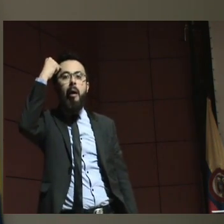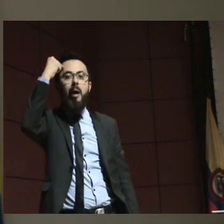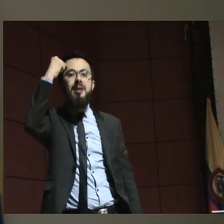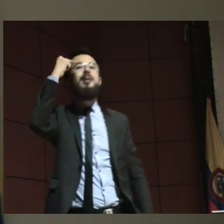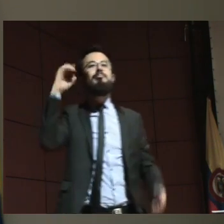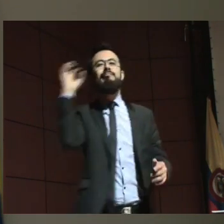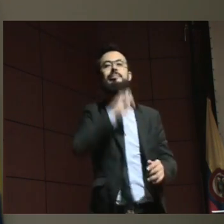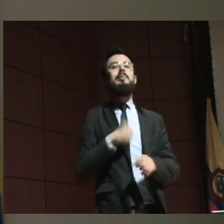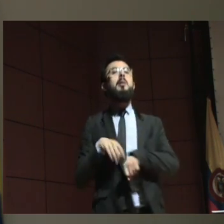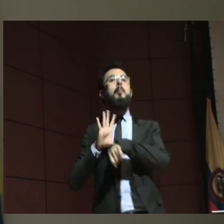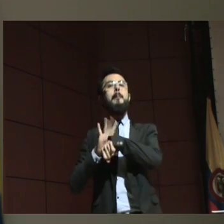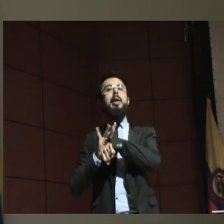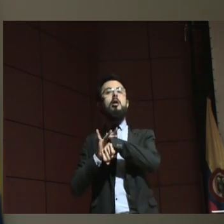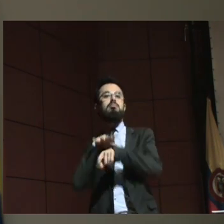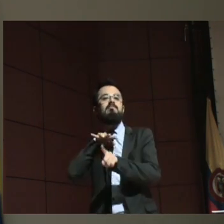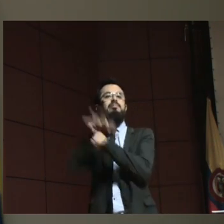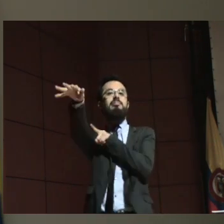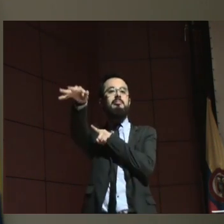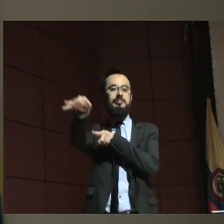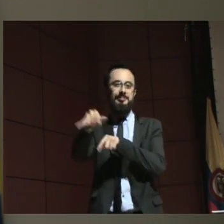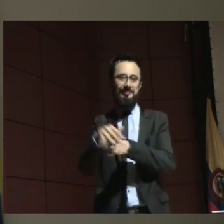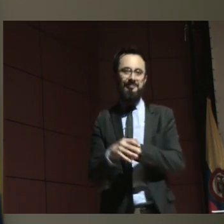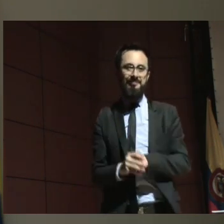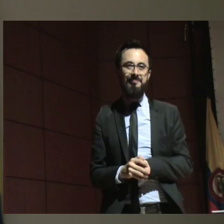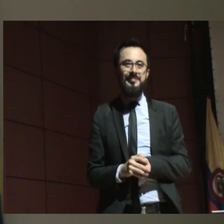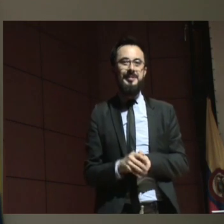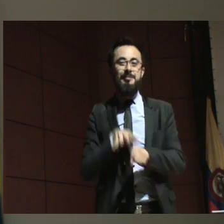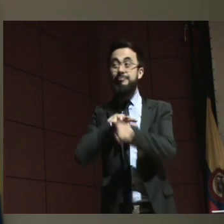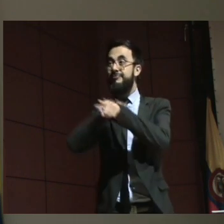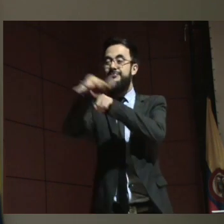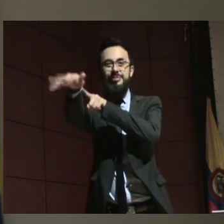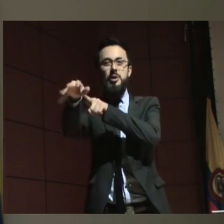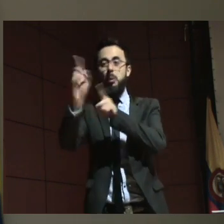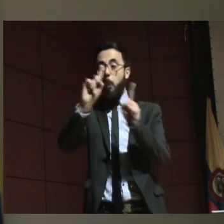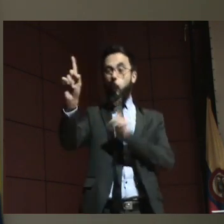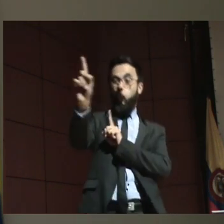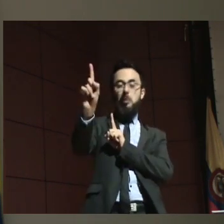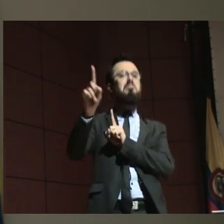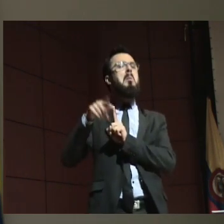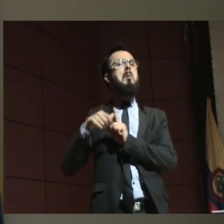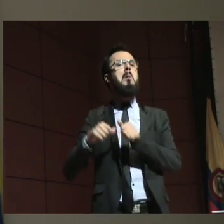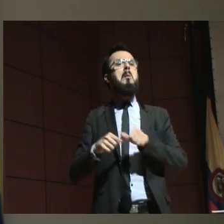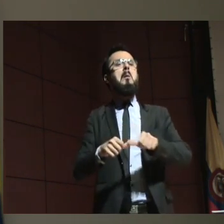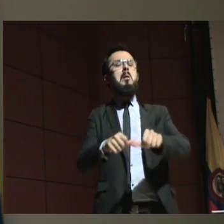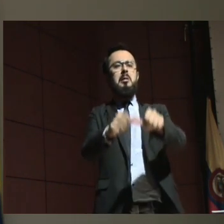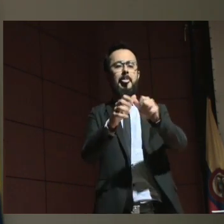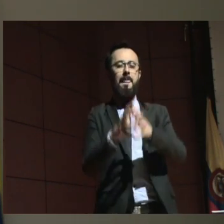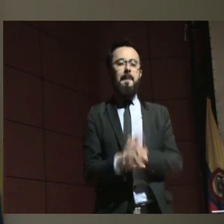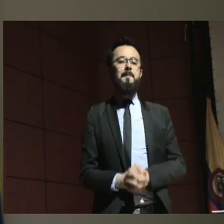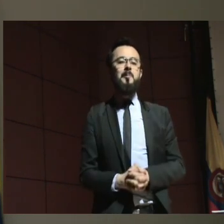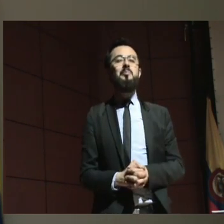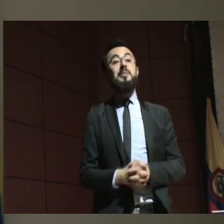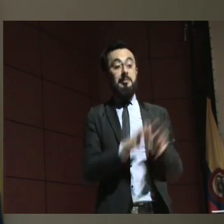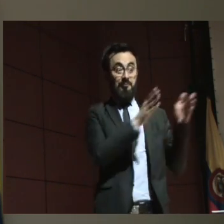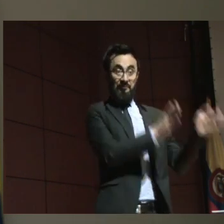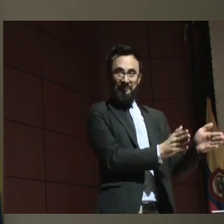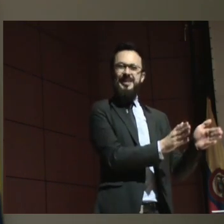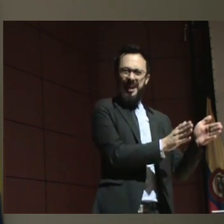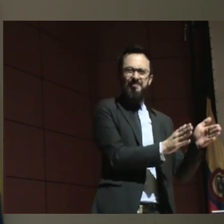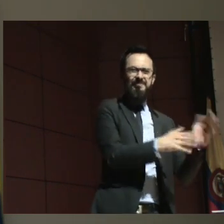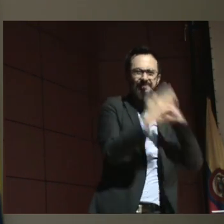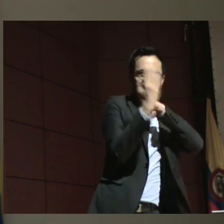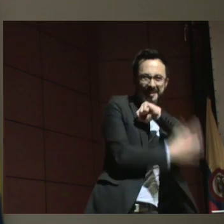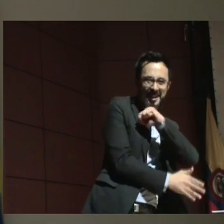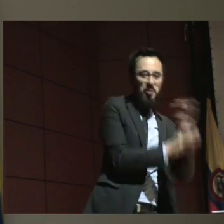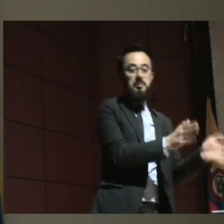construye y le da vida y le da forma a una institución jurídica como la interdicción. Y luego entonces hablemos del modelo social.